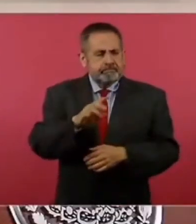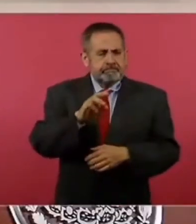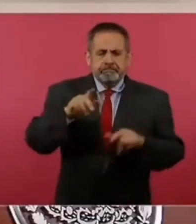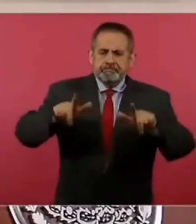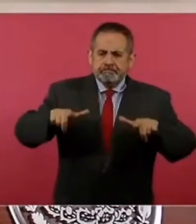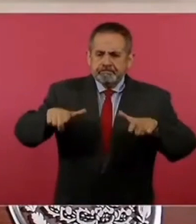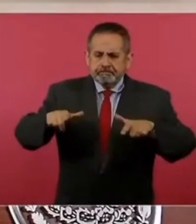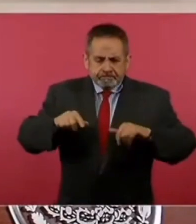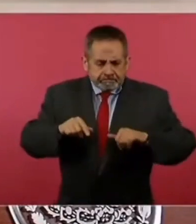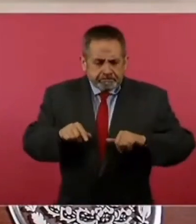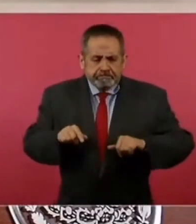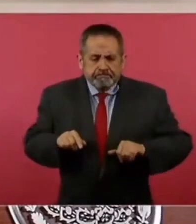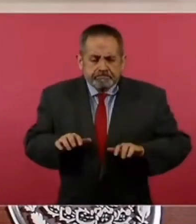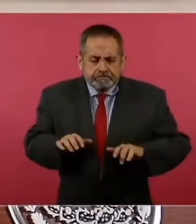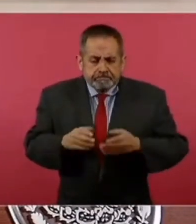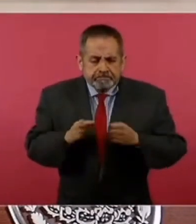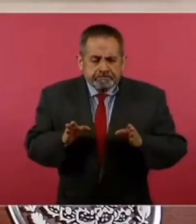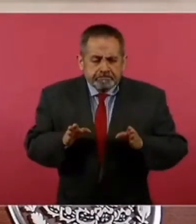plataforma